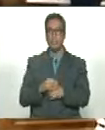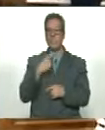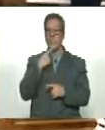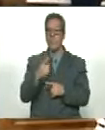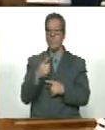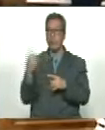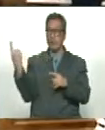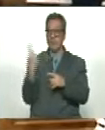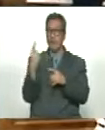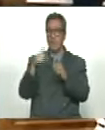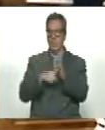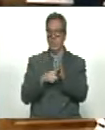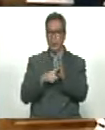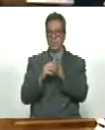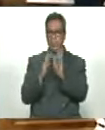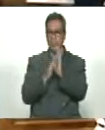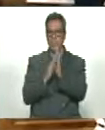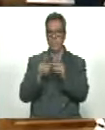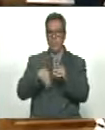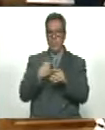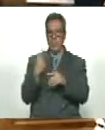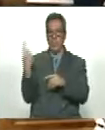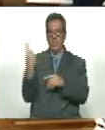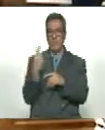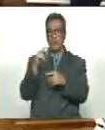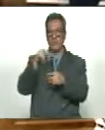Solicita a la tribuna de oradores, se le concede.